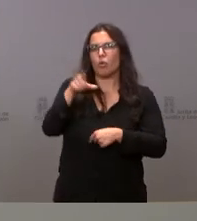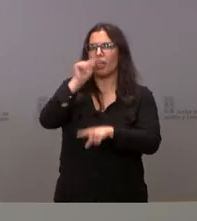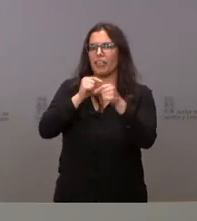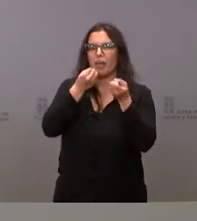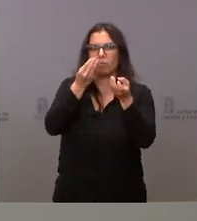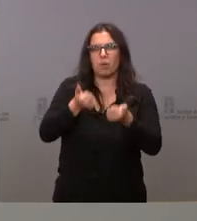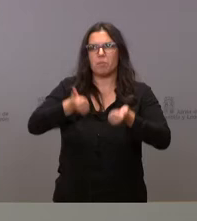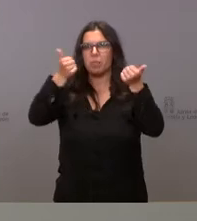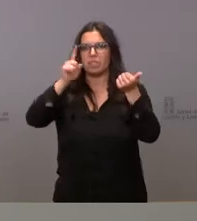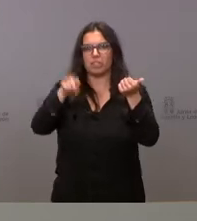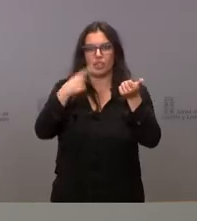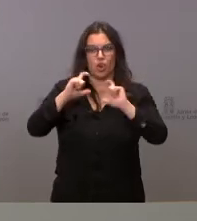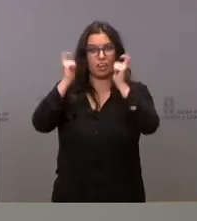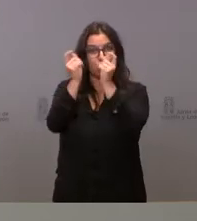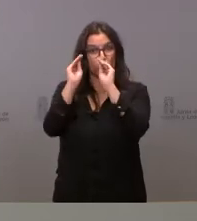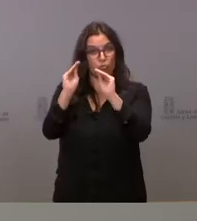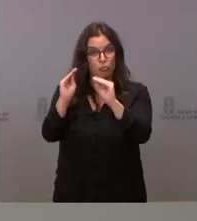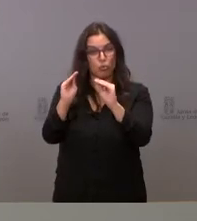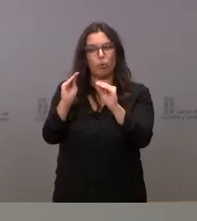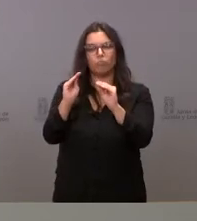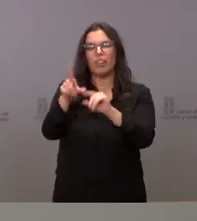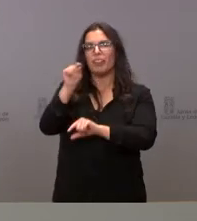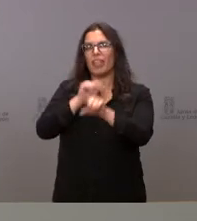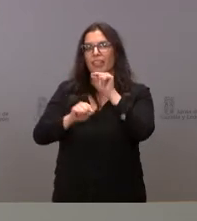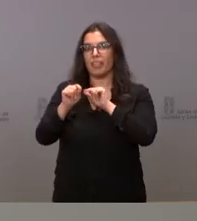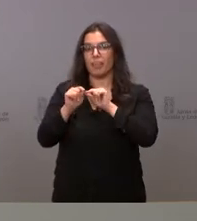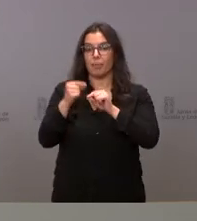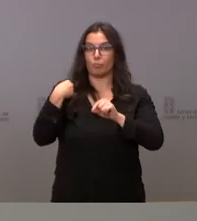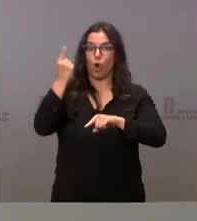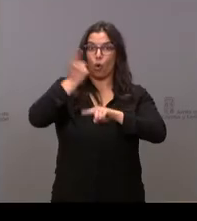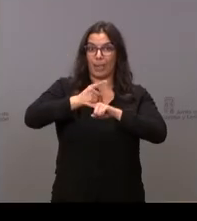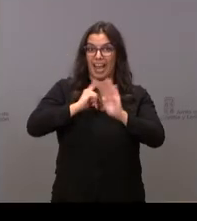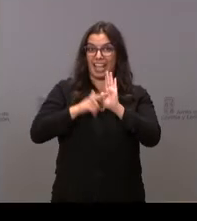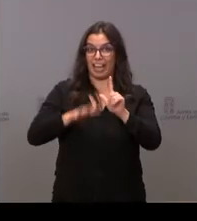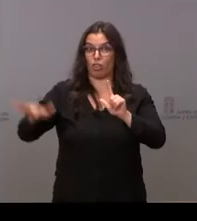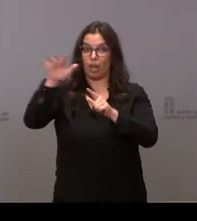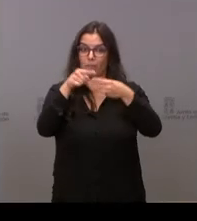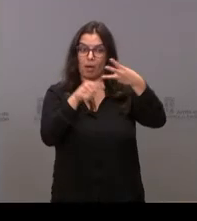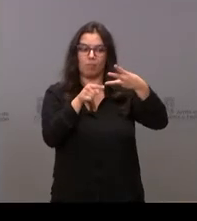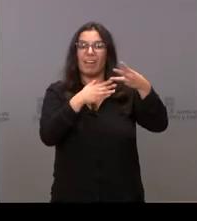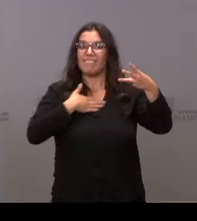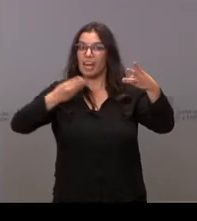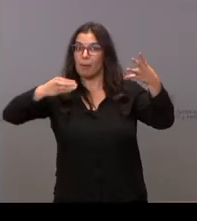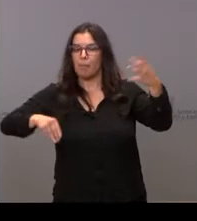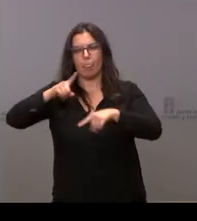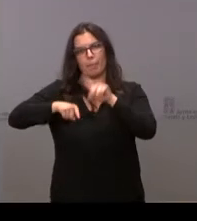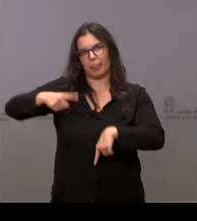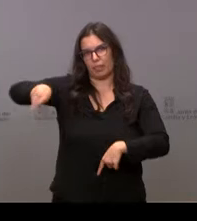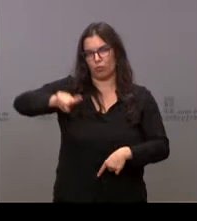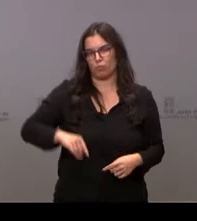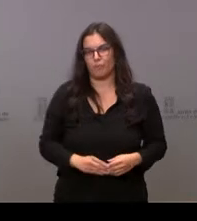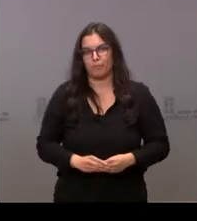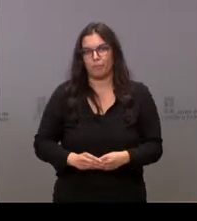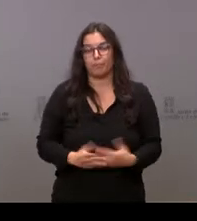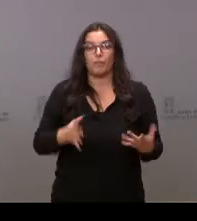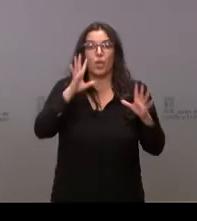a sus plenos, decidir qué información a mayores de la que obliga la ley estatal van a publicar en sus páginas web. Obviamente,